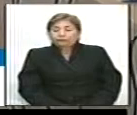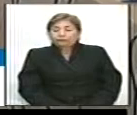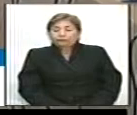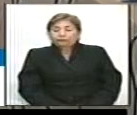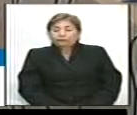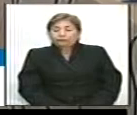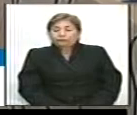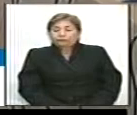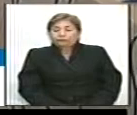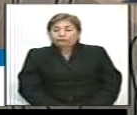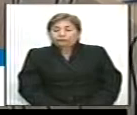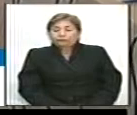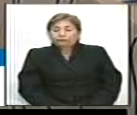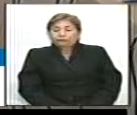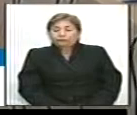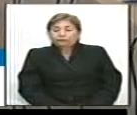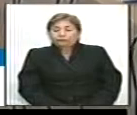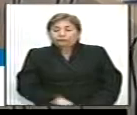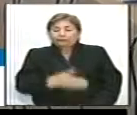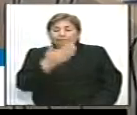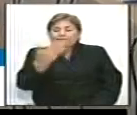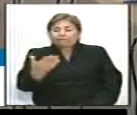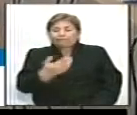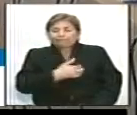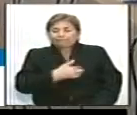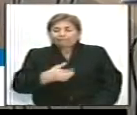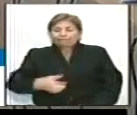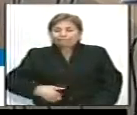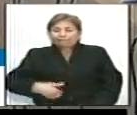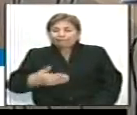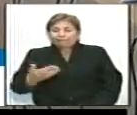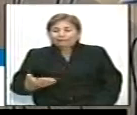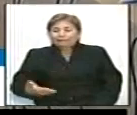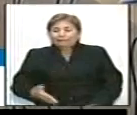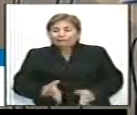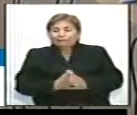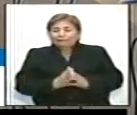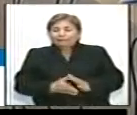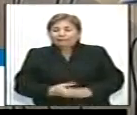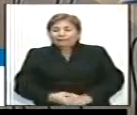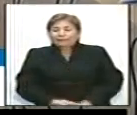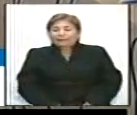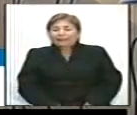Señor presidente, flamante presidente, por favor.